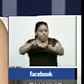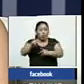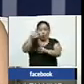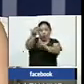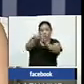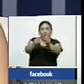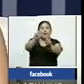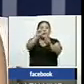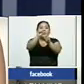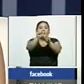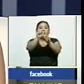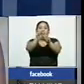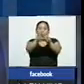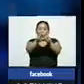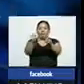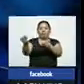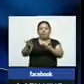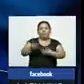Saúl de Lago. Adelante.